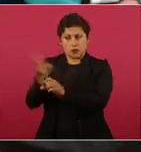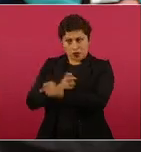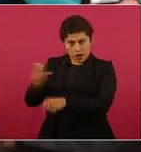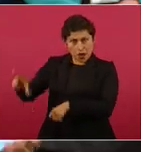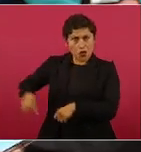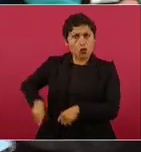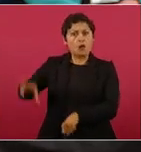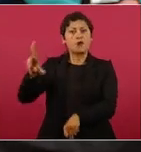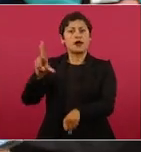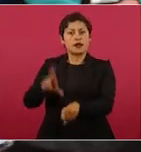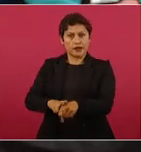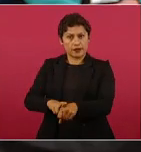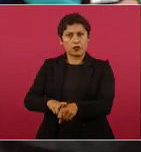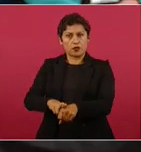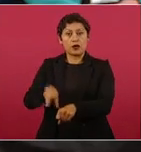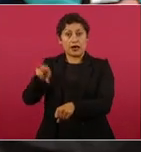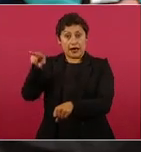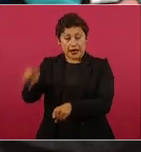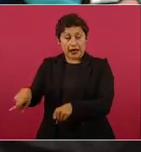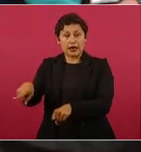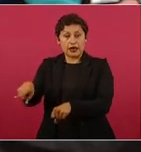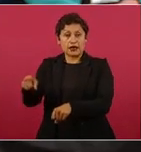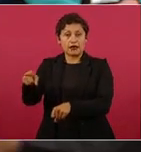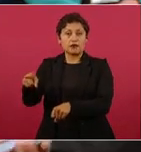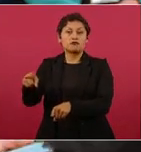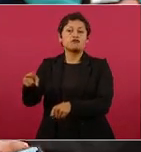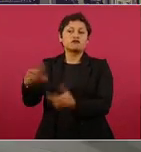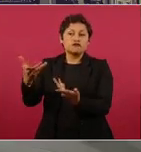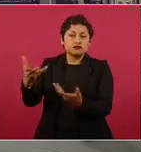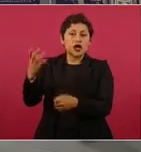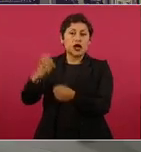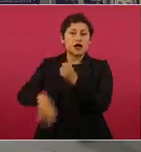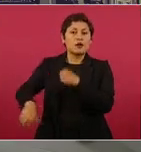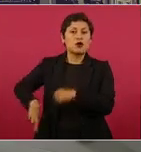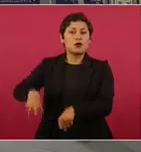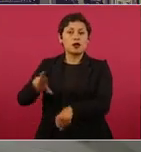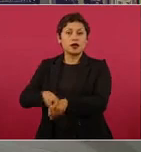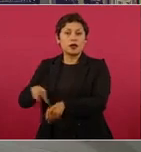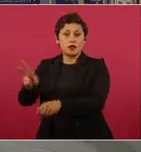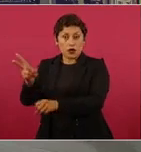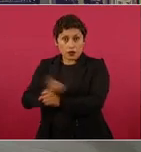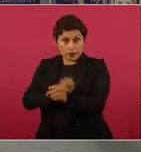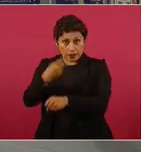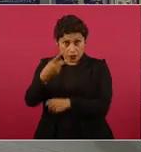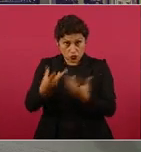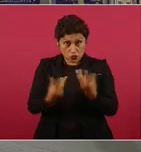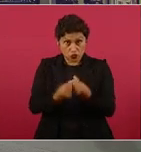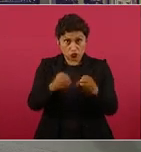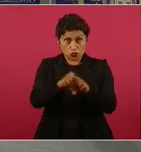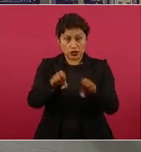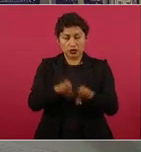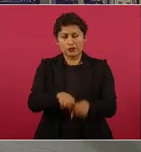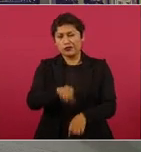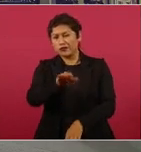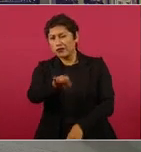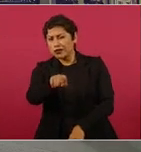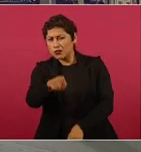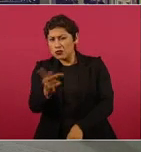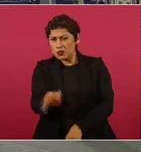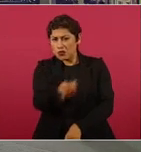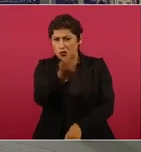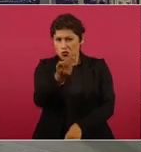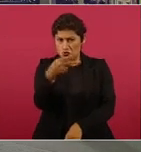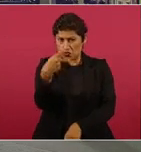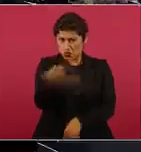cuando deje el cargo, a formar parte de su gabinete. Yo le pregunto, presidente, que si no cree que para merecer formar parte de su